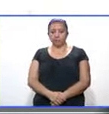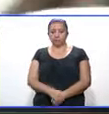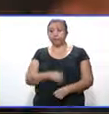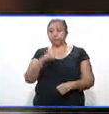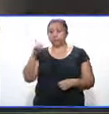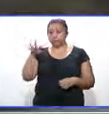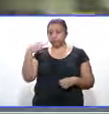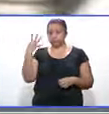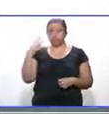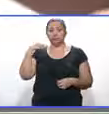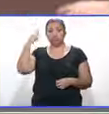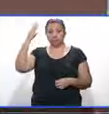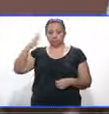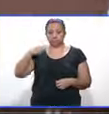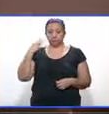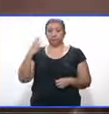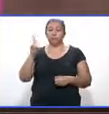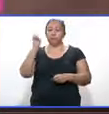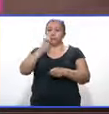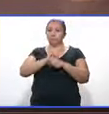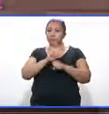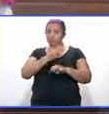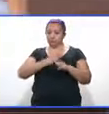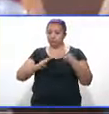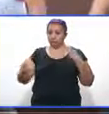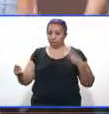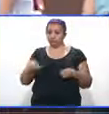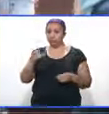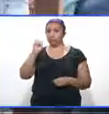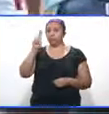Cada 14 de marzo se conmemora el Día Mundial de la